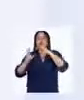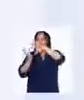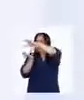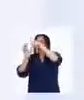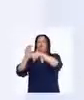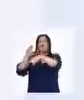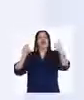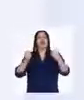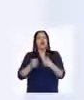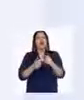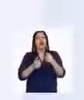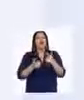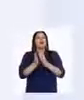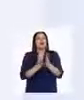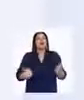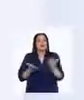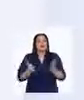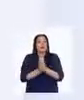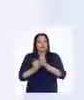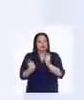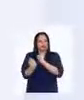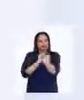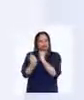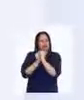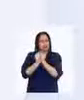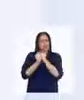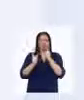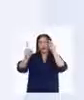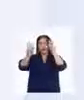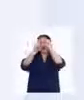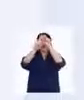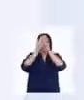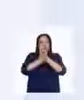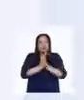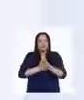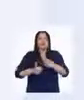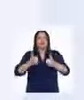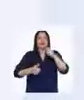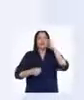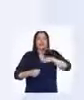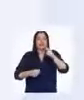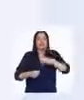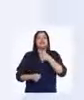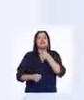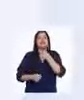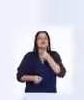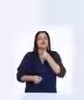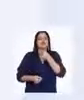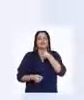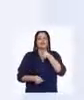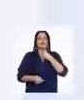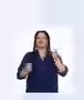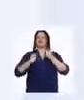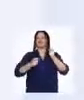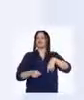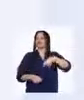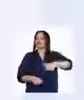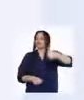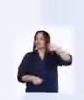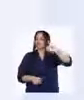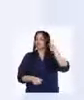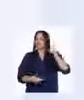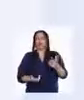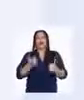motivación, competir. Les gusta los retos y desafíos. Su necesidad, les gusta dirigir. Su